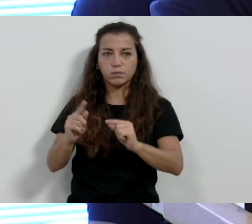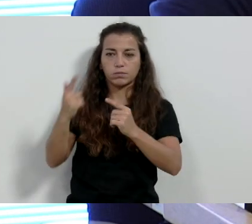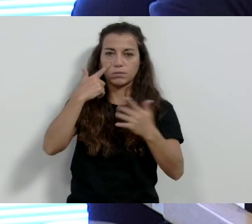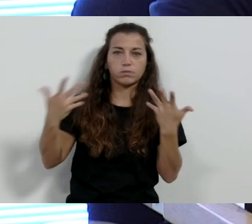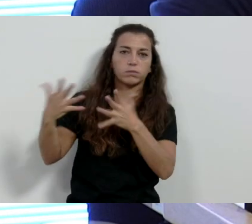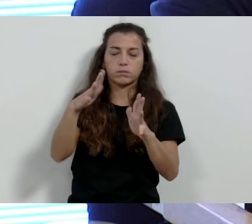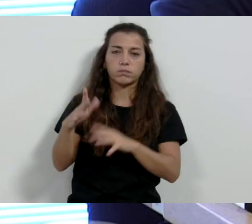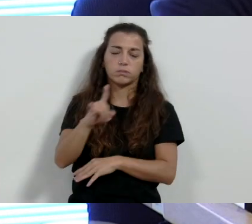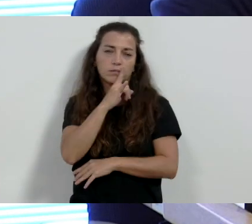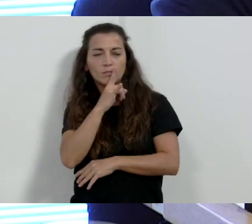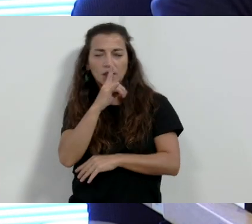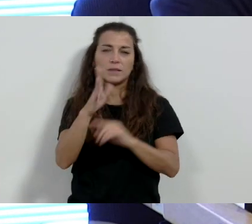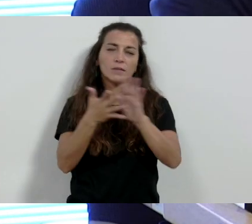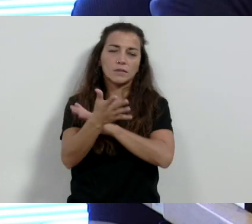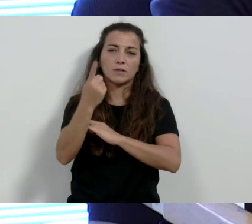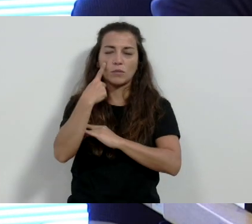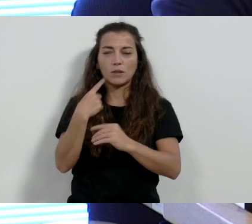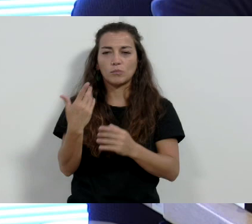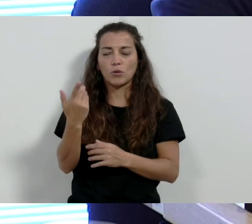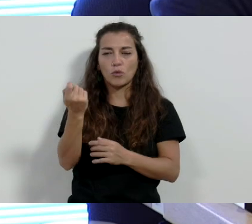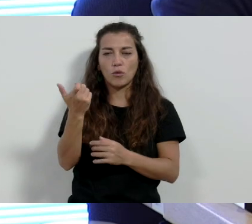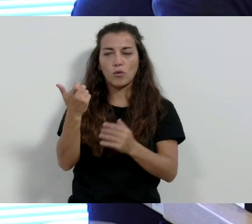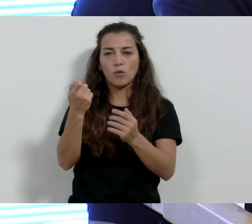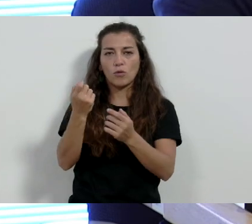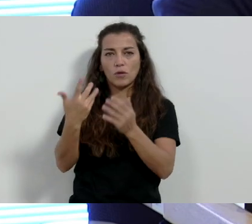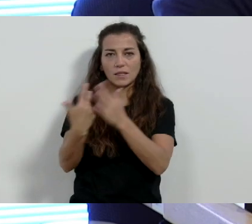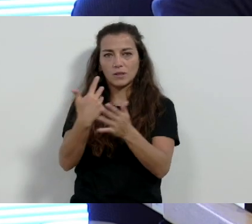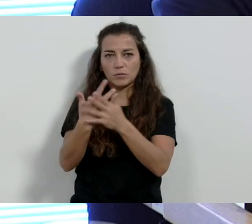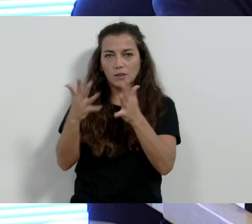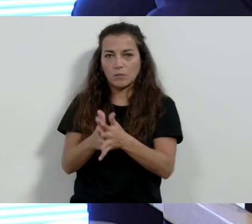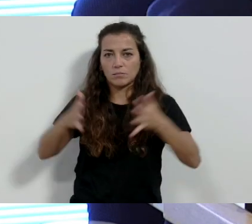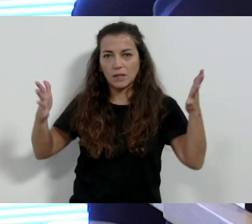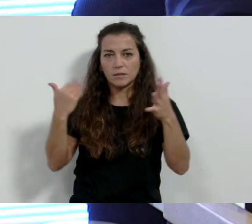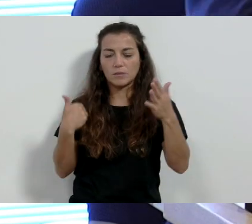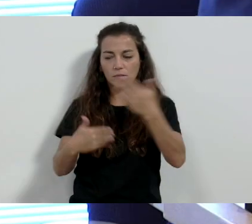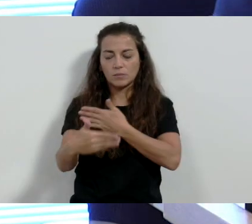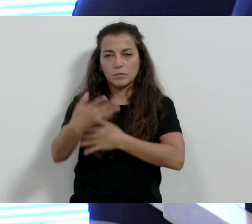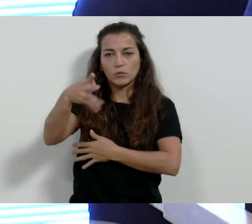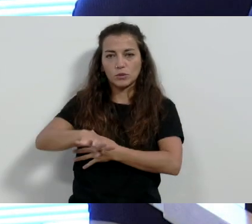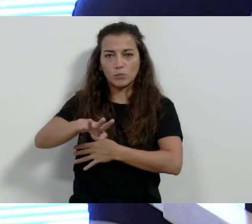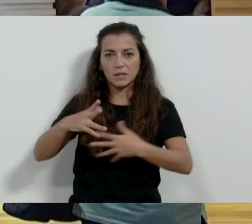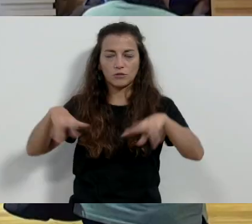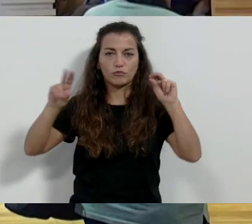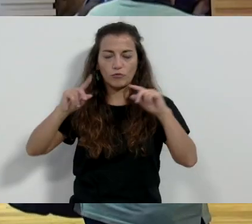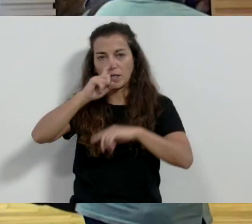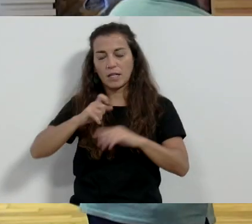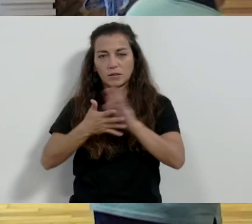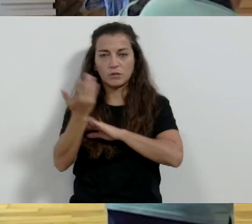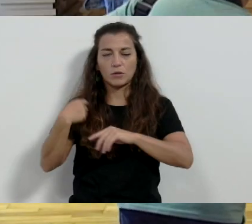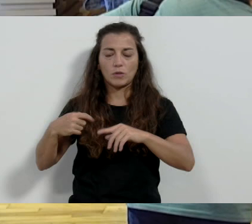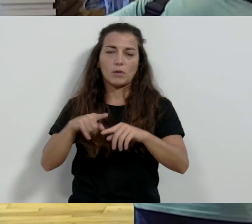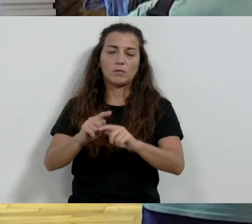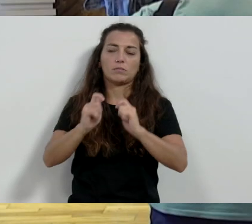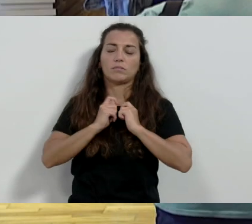es una importante cantidad y que quedan poco menos de 4 meses para terminar el año? Nada más. Gracias, señor